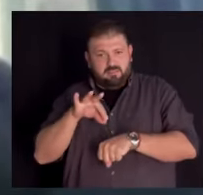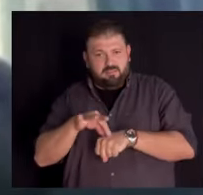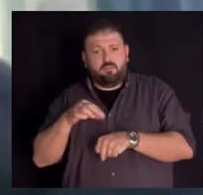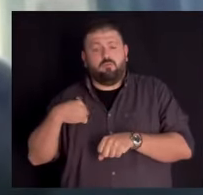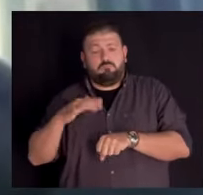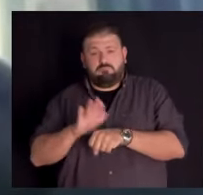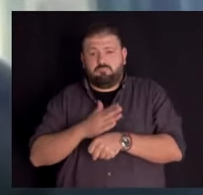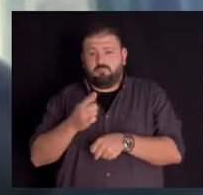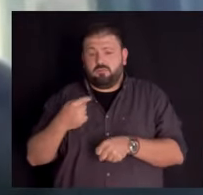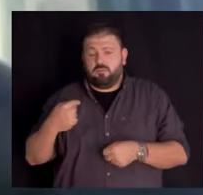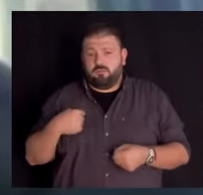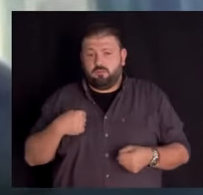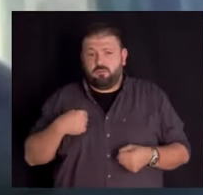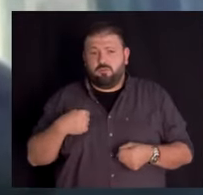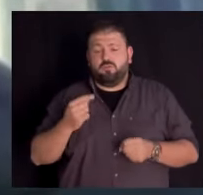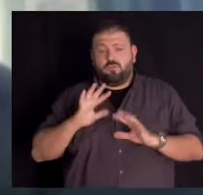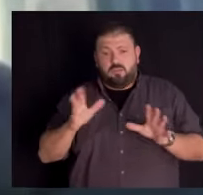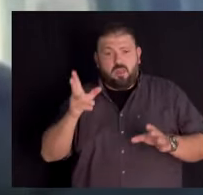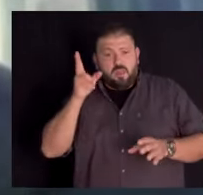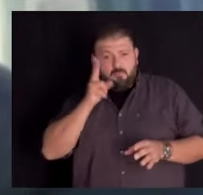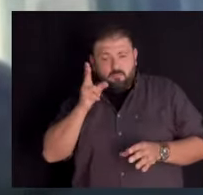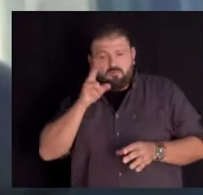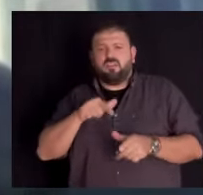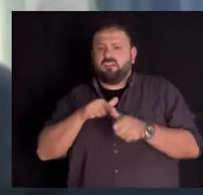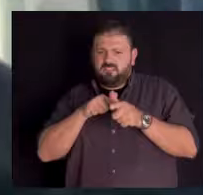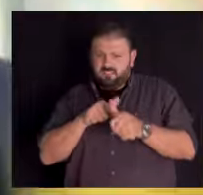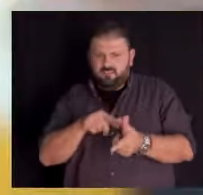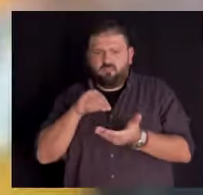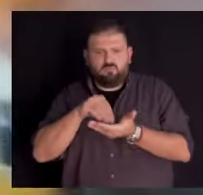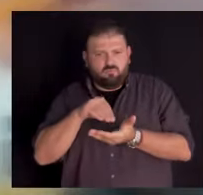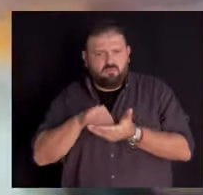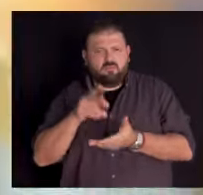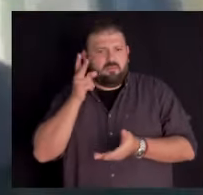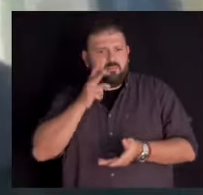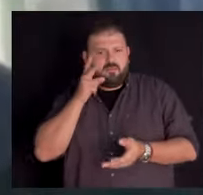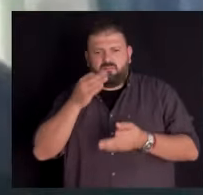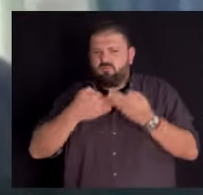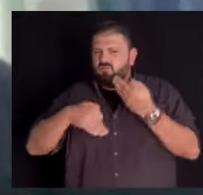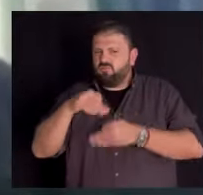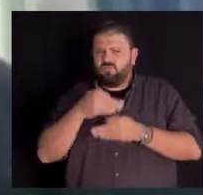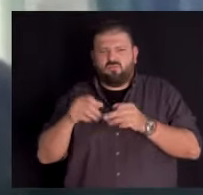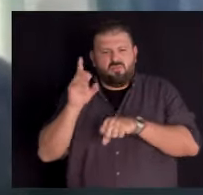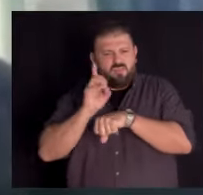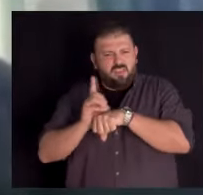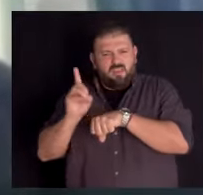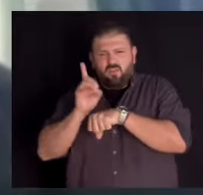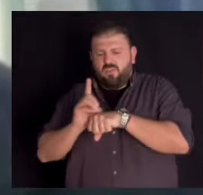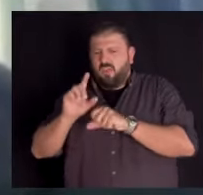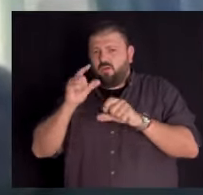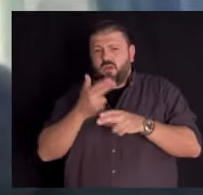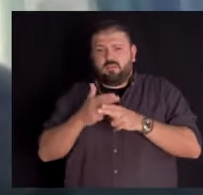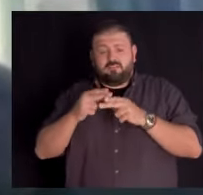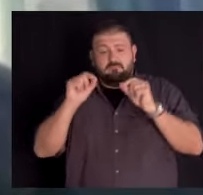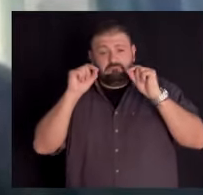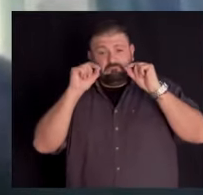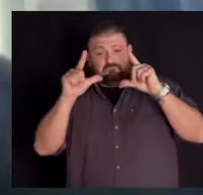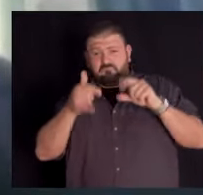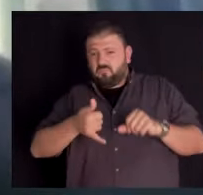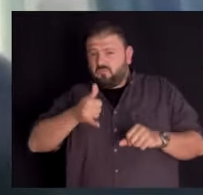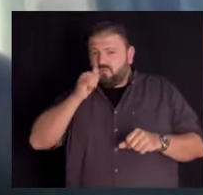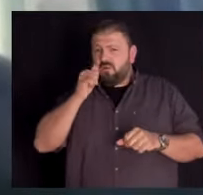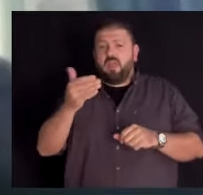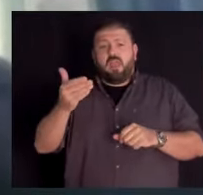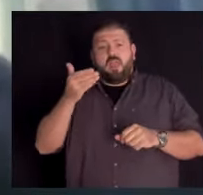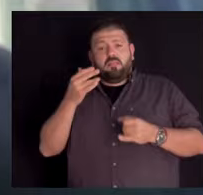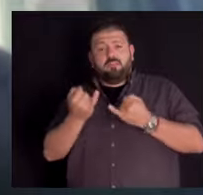yo probé, sigo probando, sigo tomando los productos todos los días, desde que me levanto hasta antes de dormir, ¿sí? Y